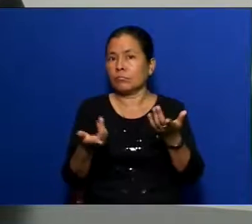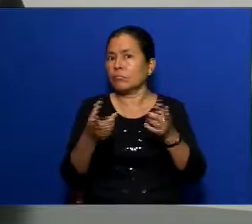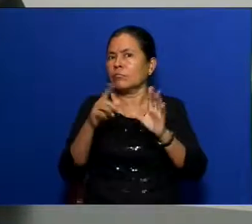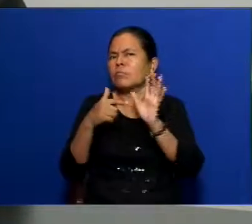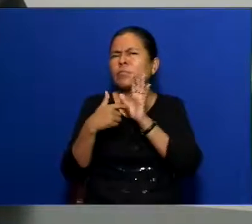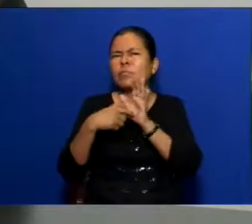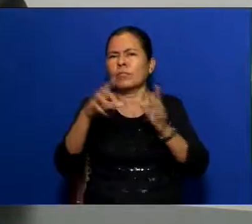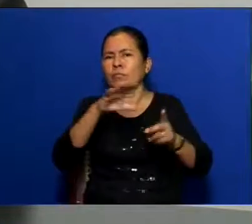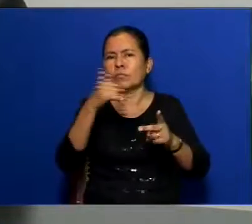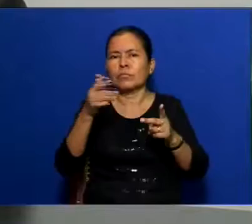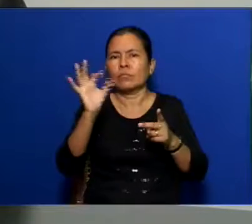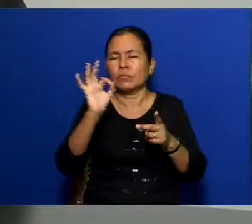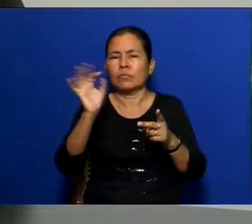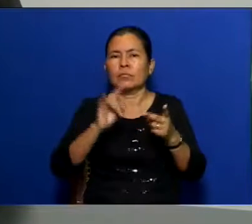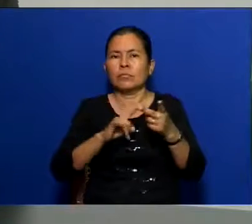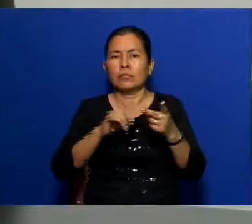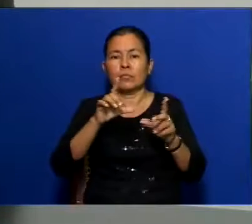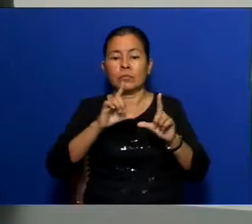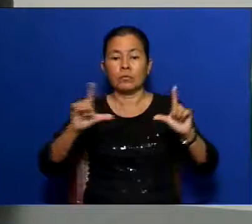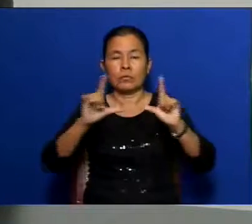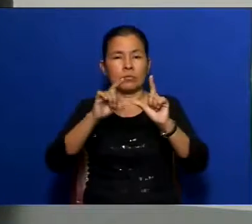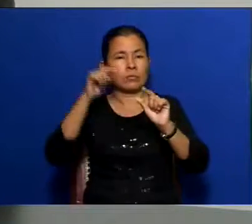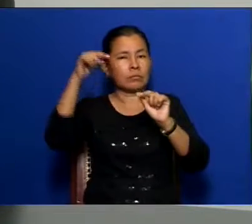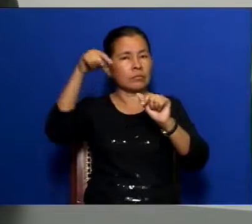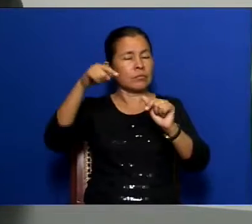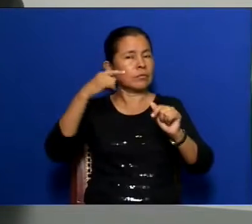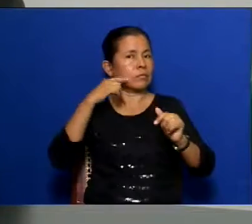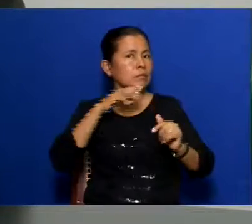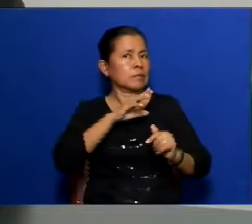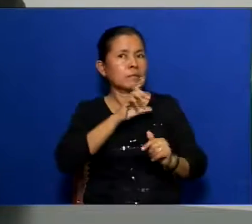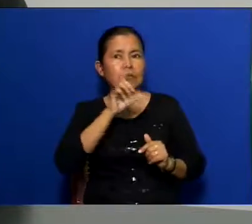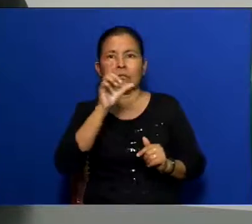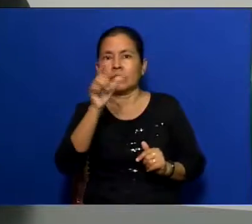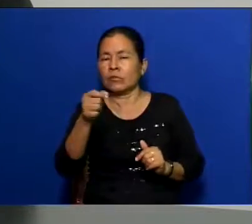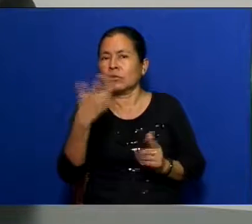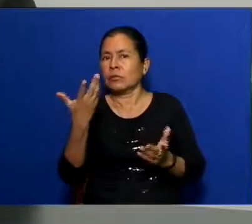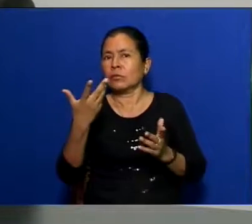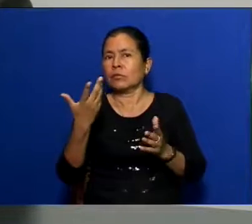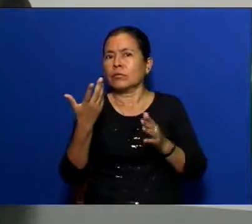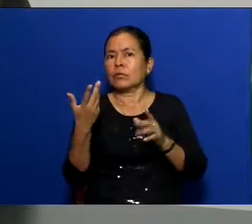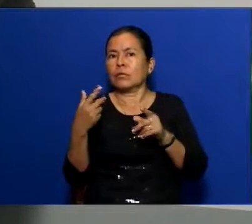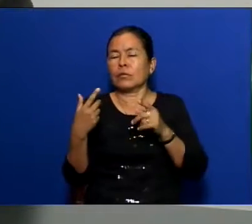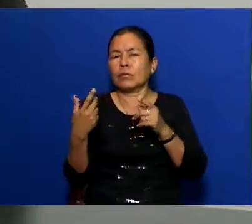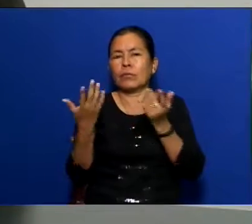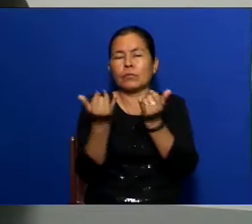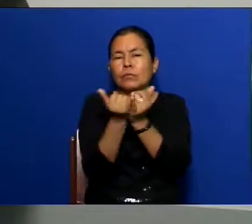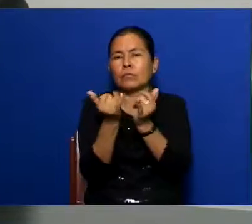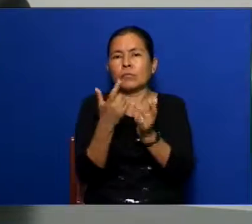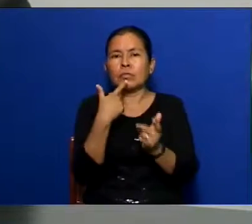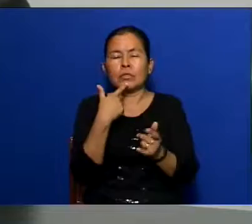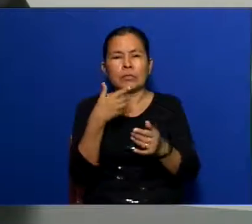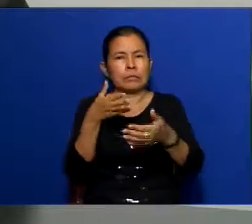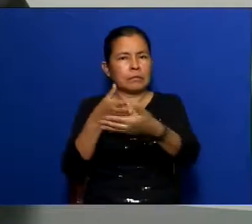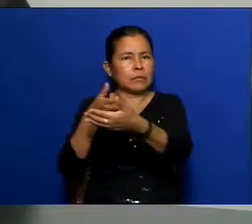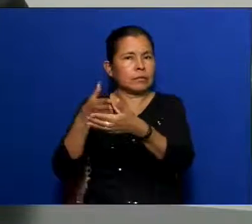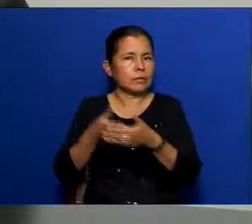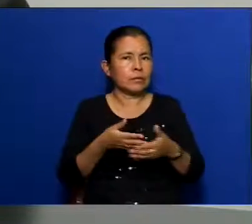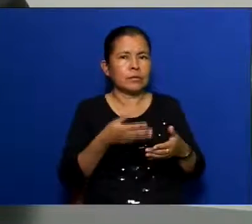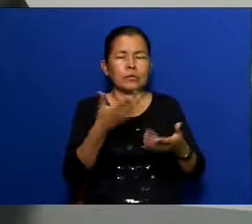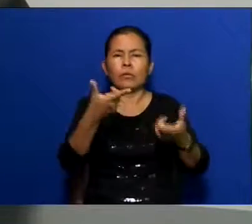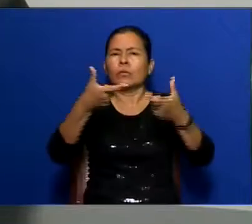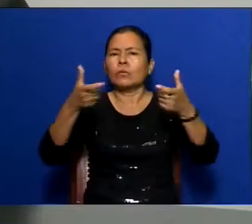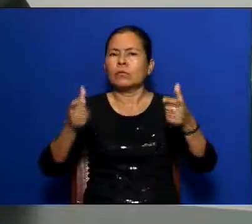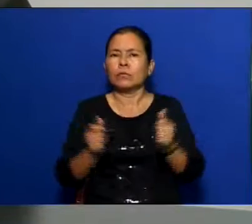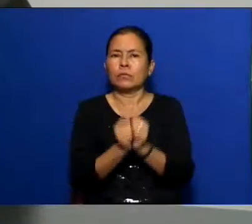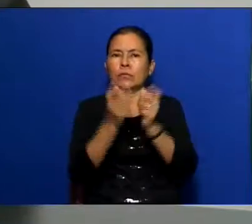lugar donde ocurrió ese hecho, porque tenemos limitaciones en nuestros recursos. Contamos únicamente con un equipo de